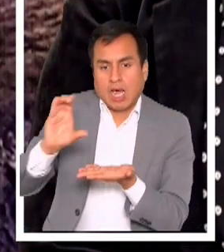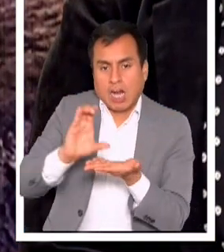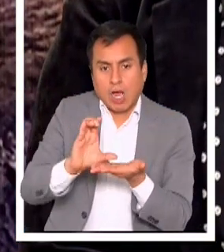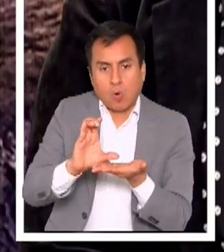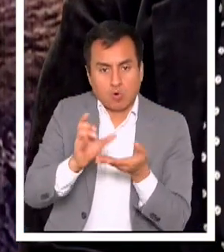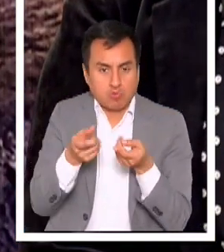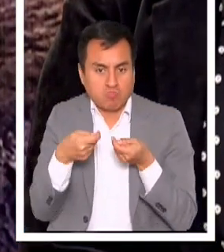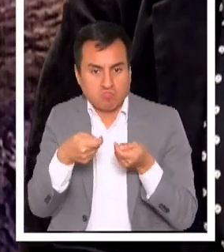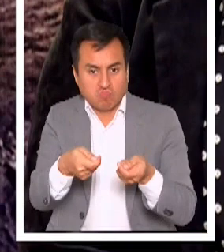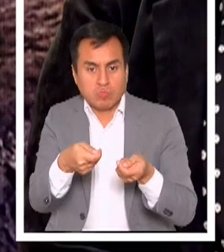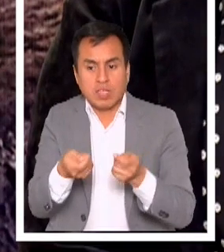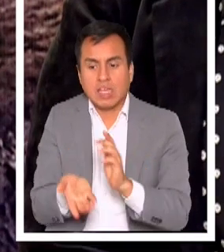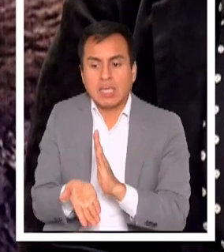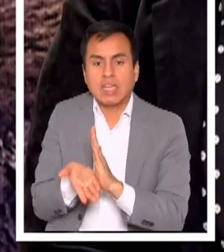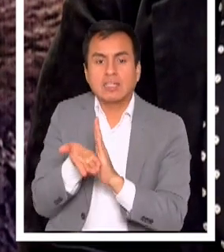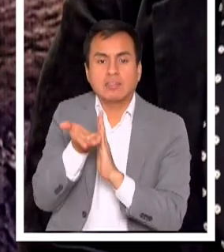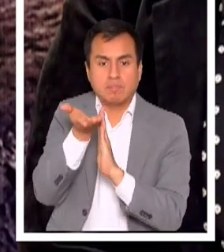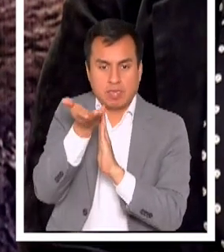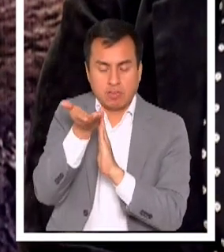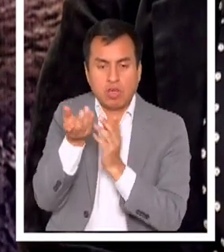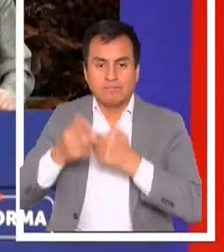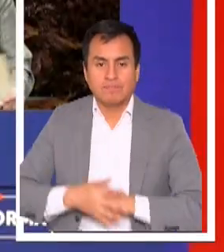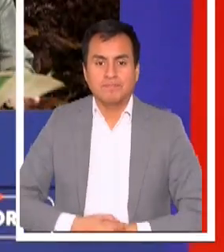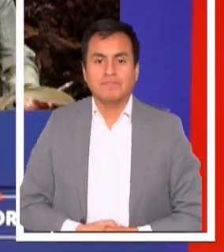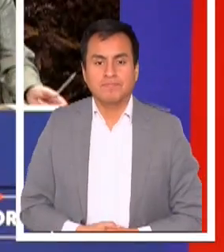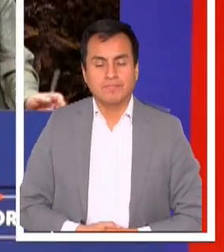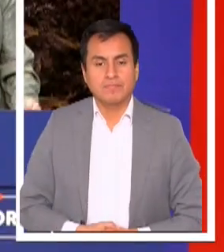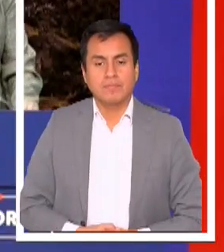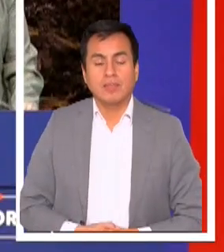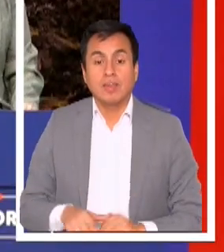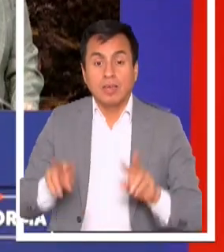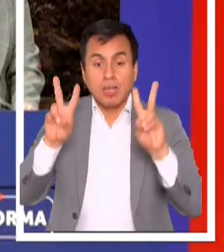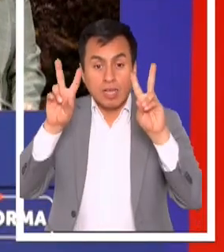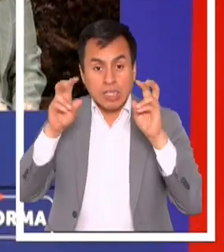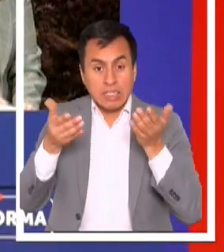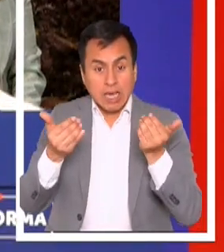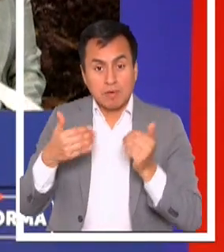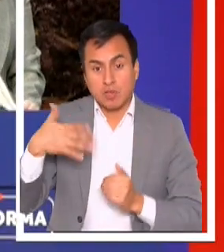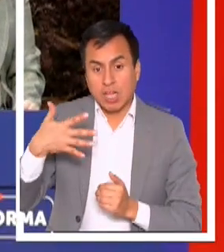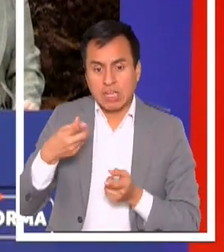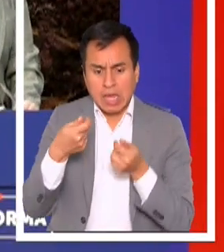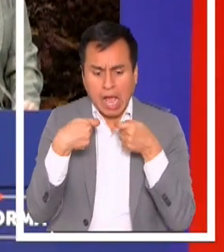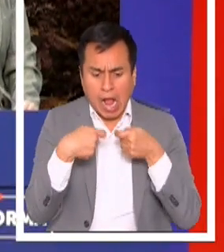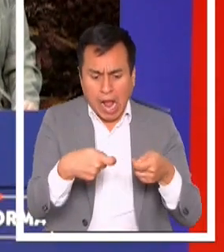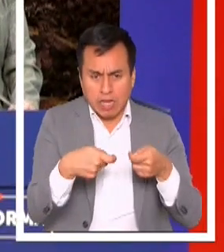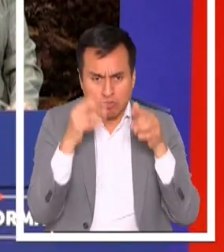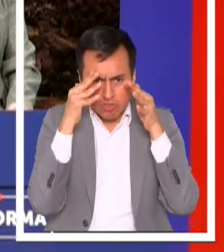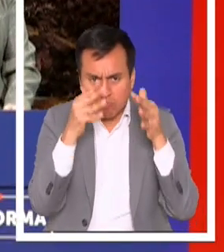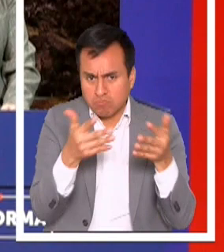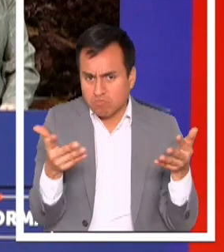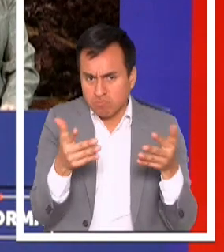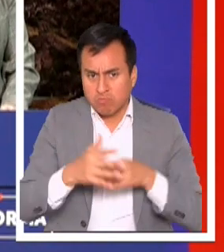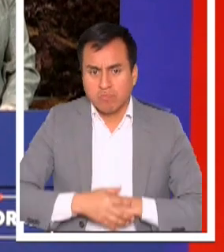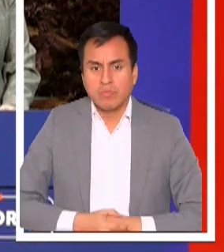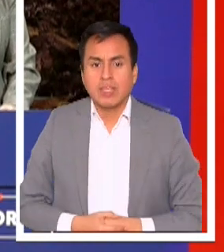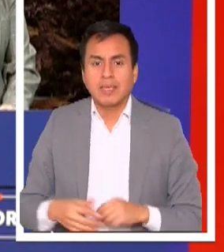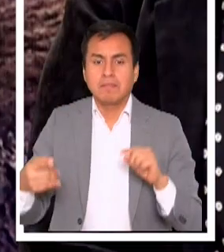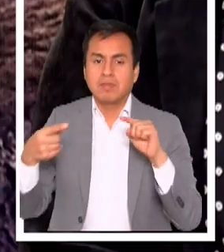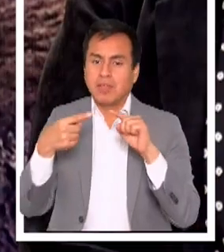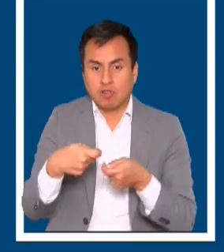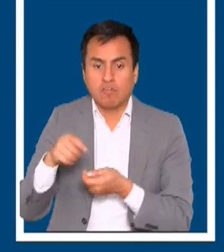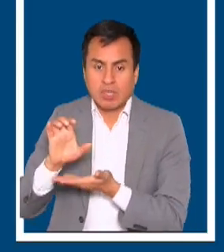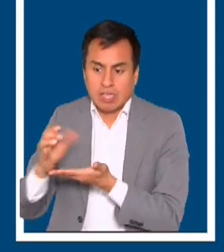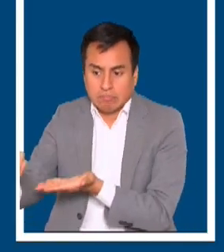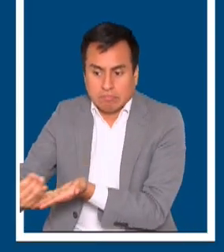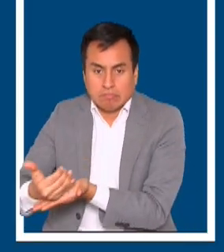recursos y el crecimiento de la economía entre las prioridades y urgencia para los ciudadanos por financiar está